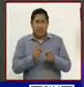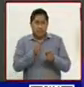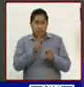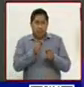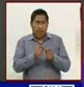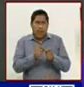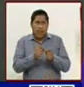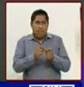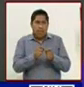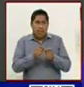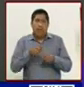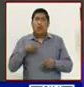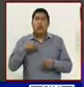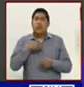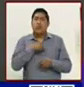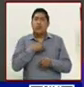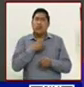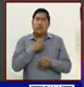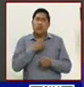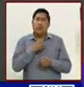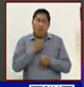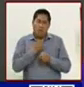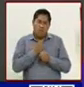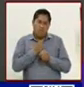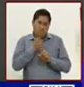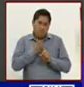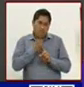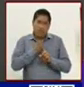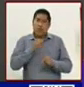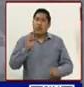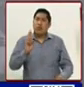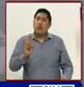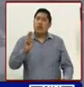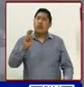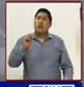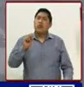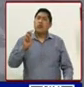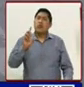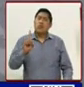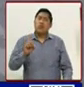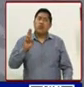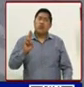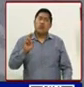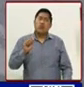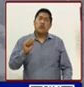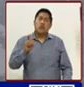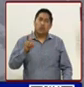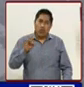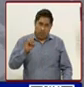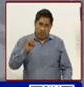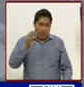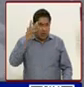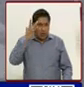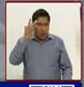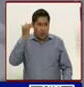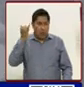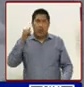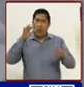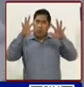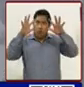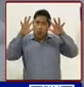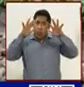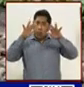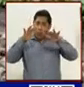Específicamente hemos estado trabajando en Unduabi debido a la caída de la nevada